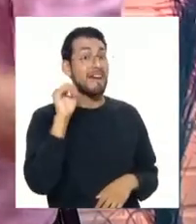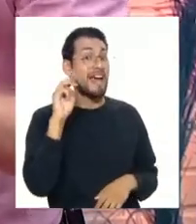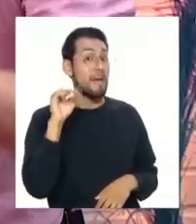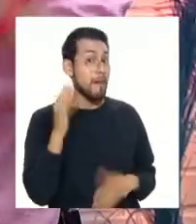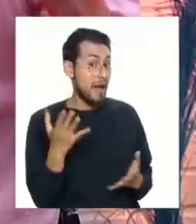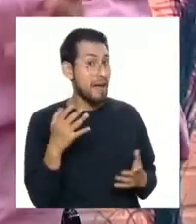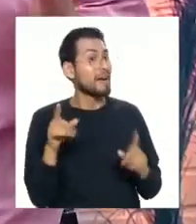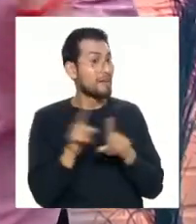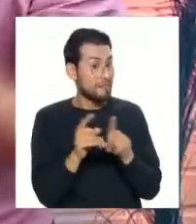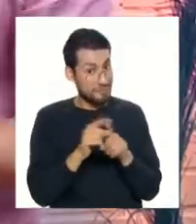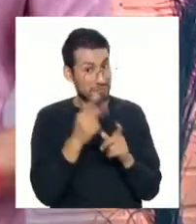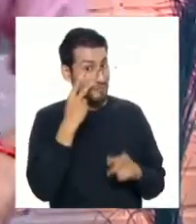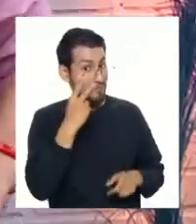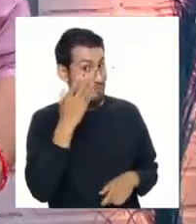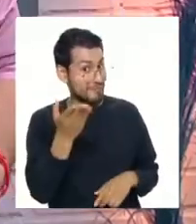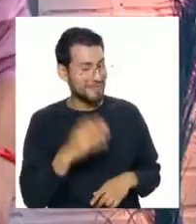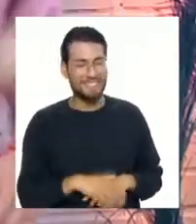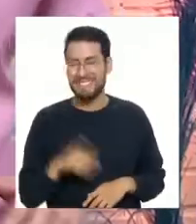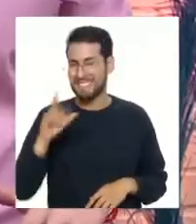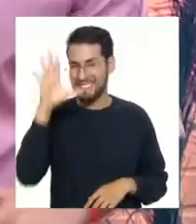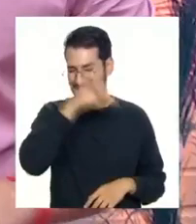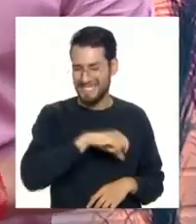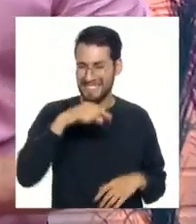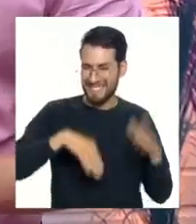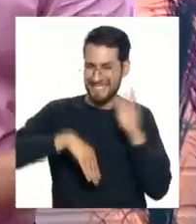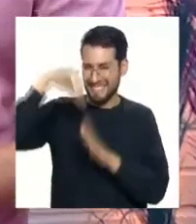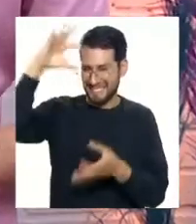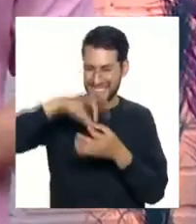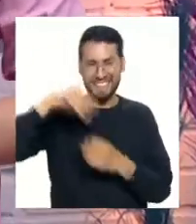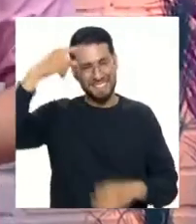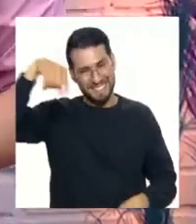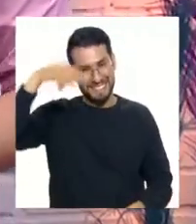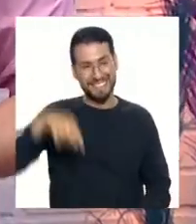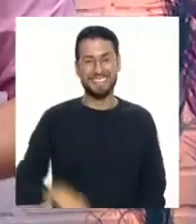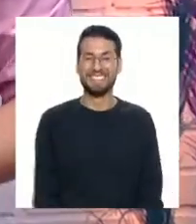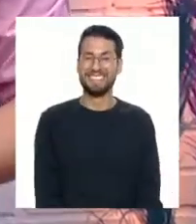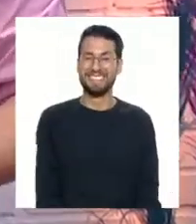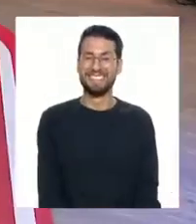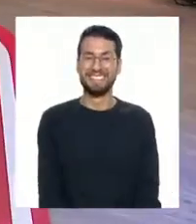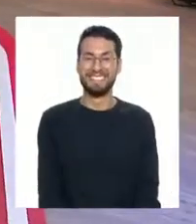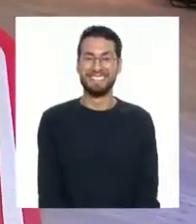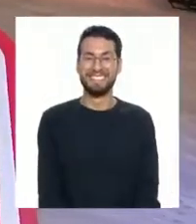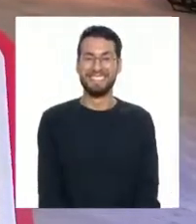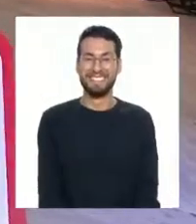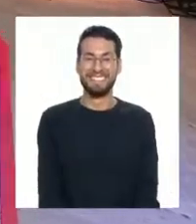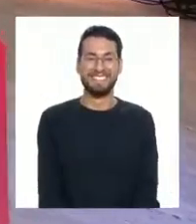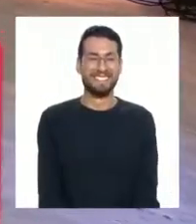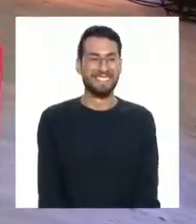También, le toca. Tienen que ver eso. No te muevas, si estás más conectados, ya regresamos.